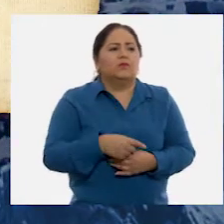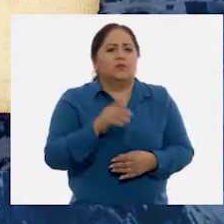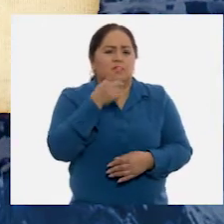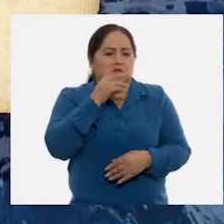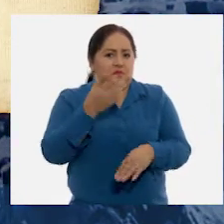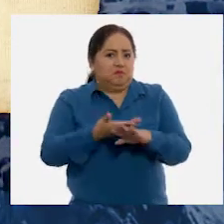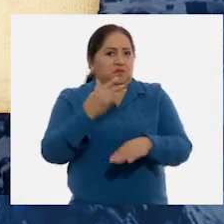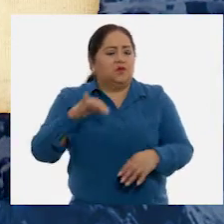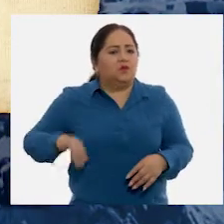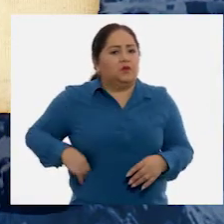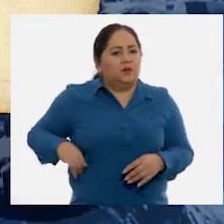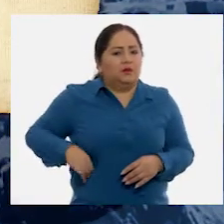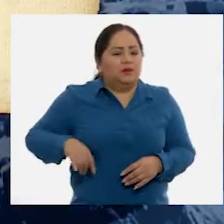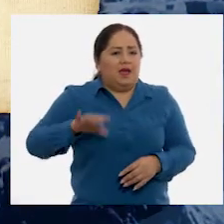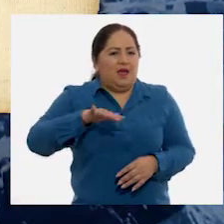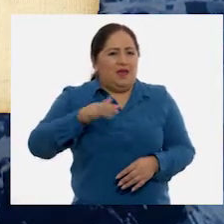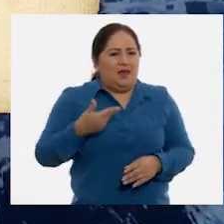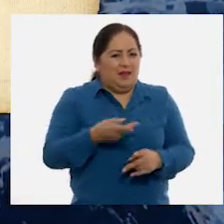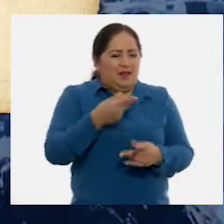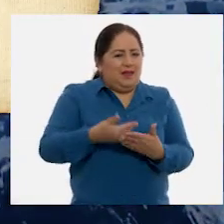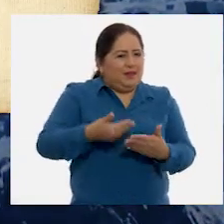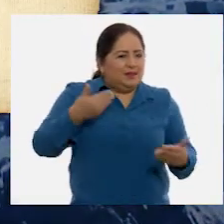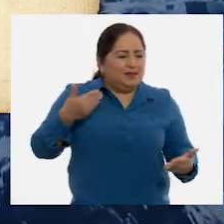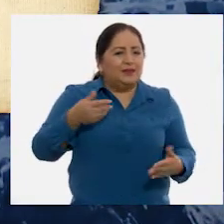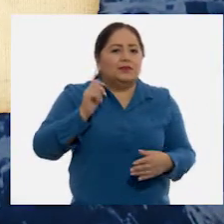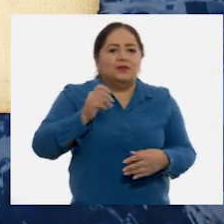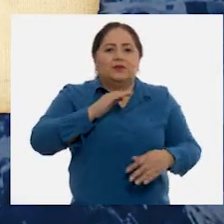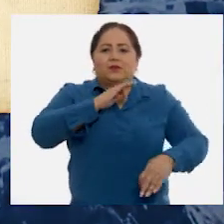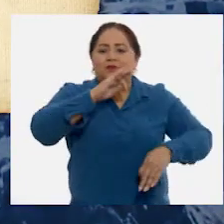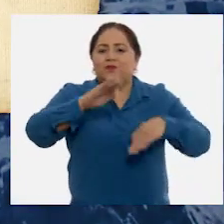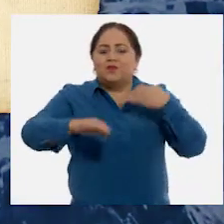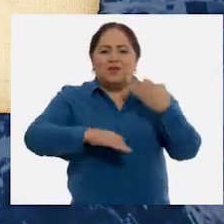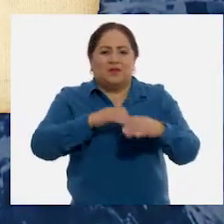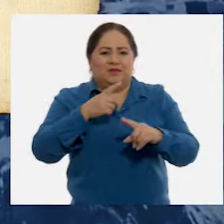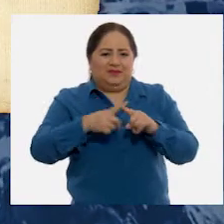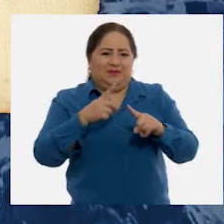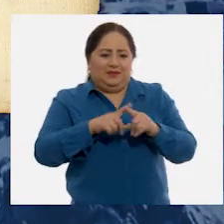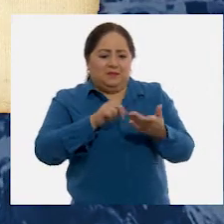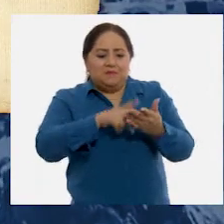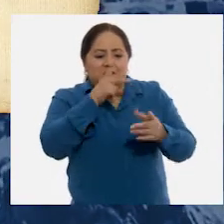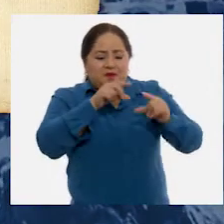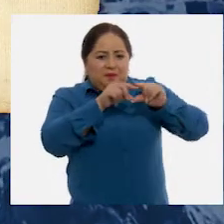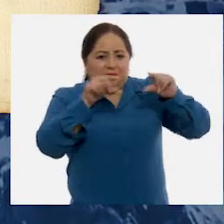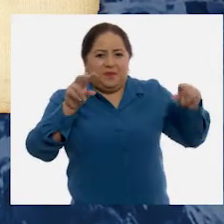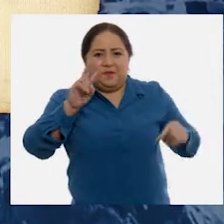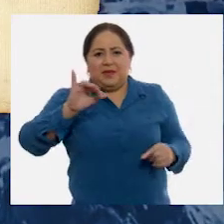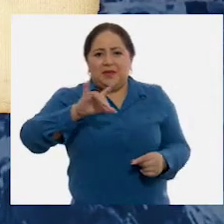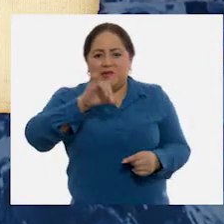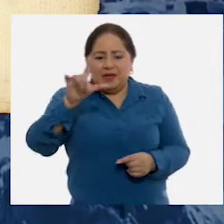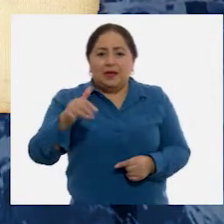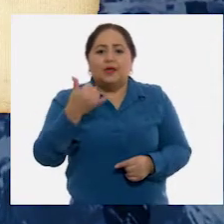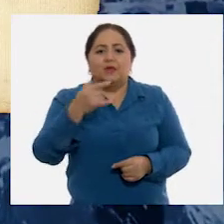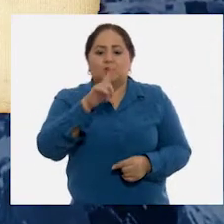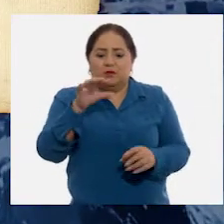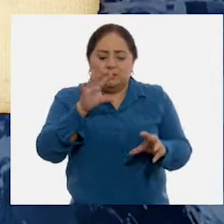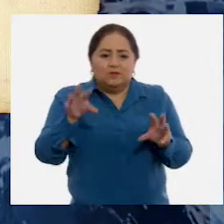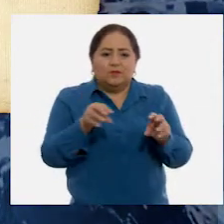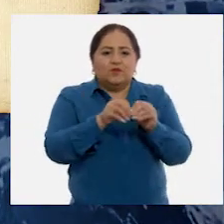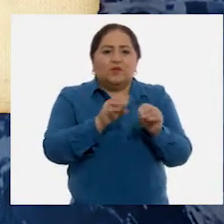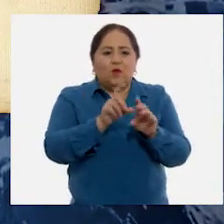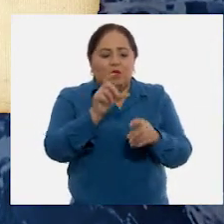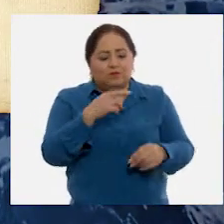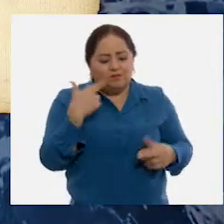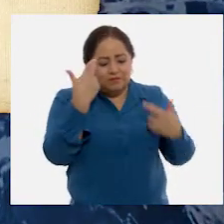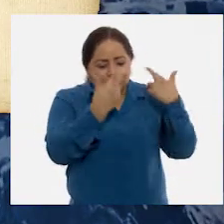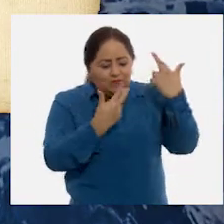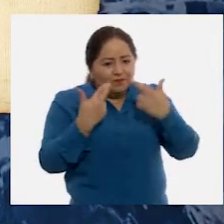muy interesante acerca de lo que pregunté hace un rato sobre todas las virtudes que los textos destacan de Villa y que se complementan con la